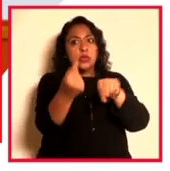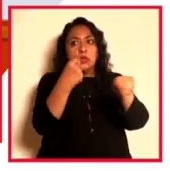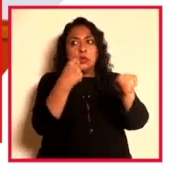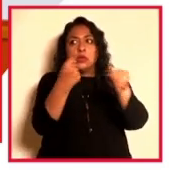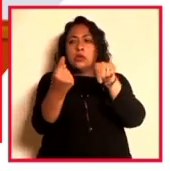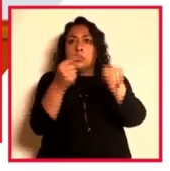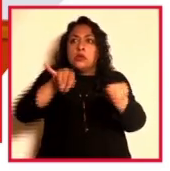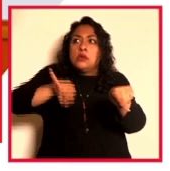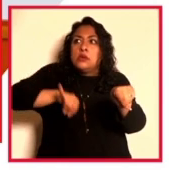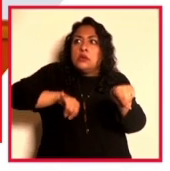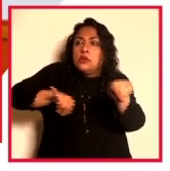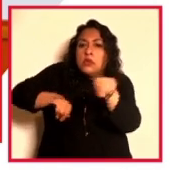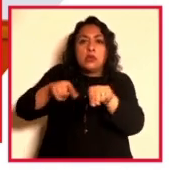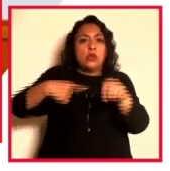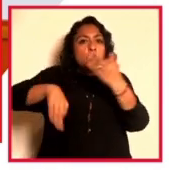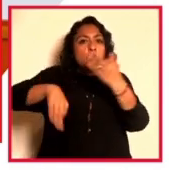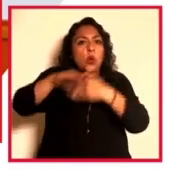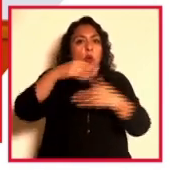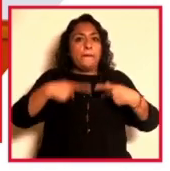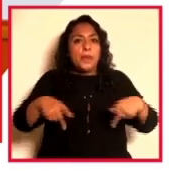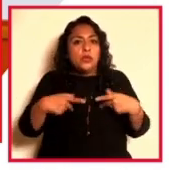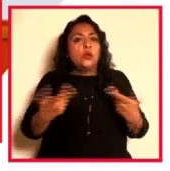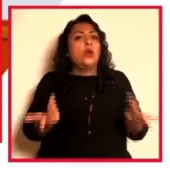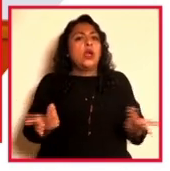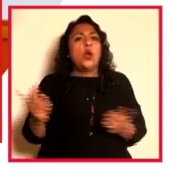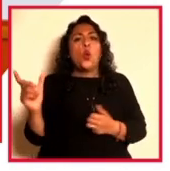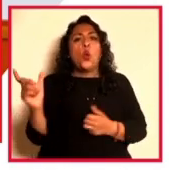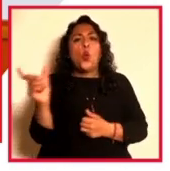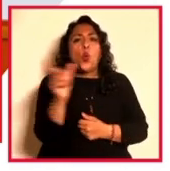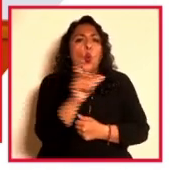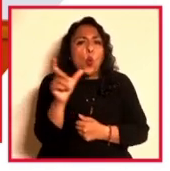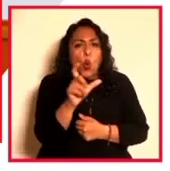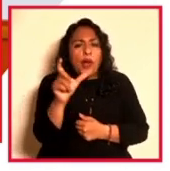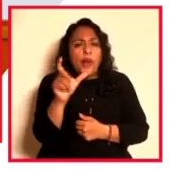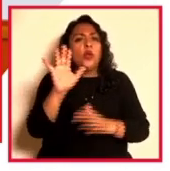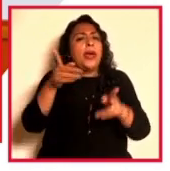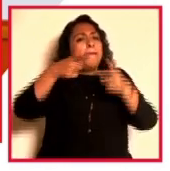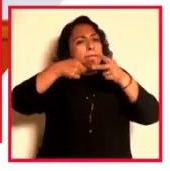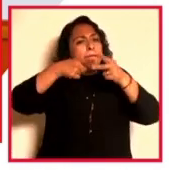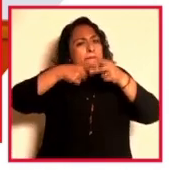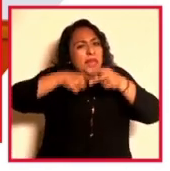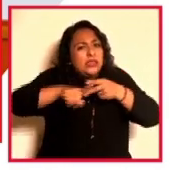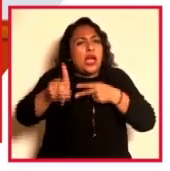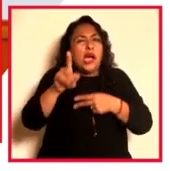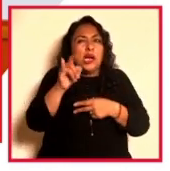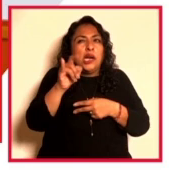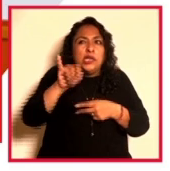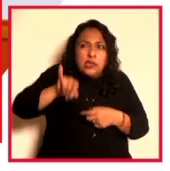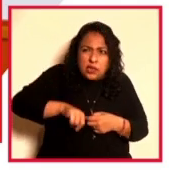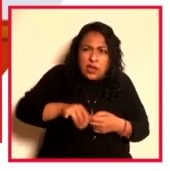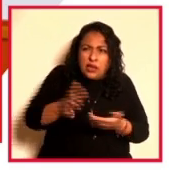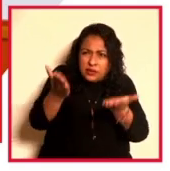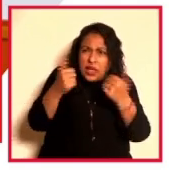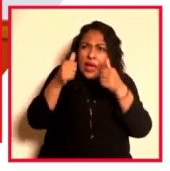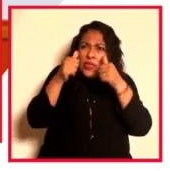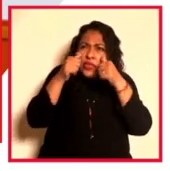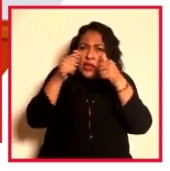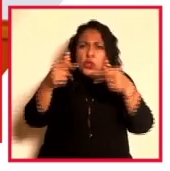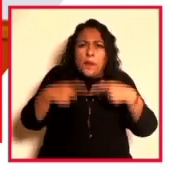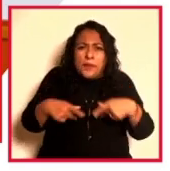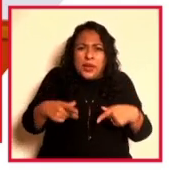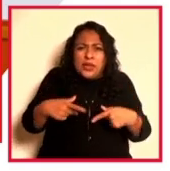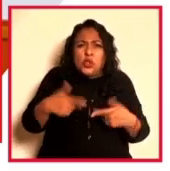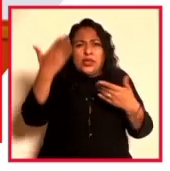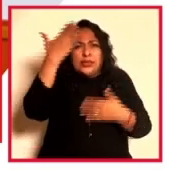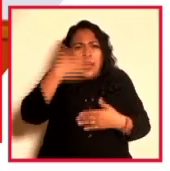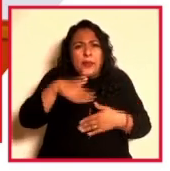tipo de gente Cuándo fue que iniciaste es interés por escuchar gente por enterarte de la vida de